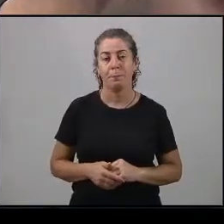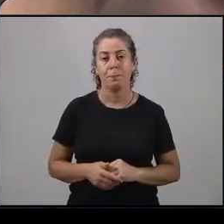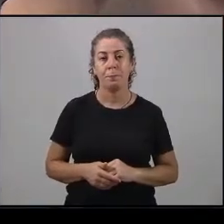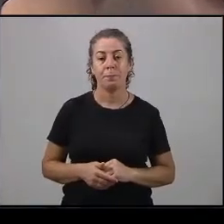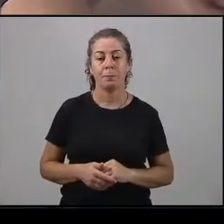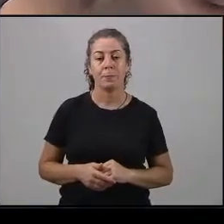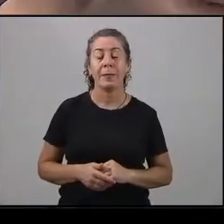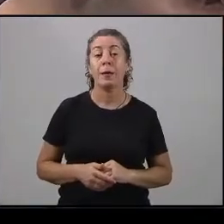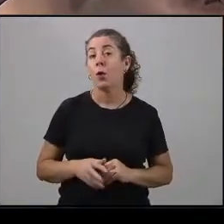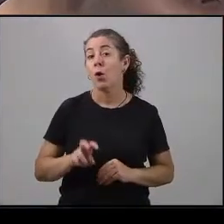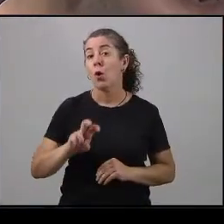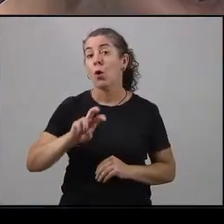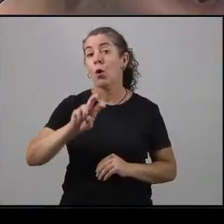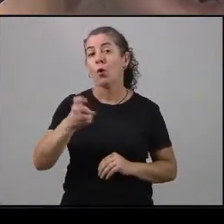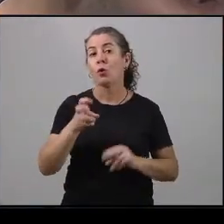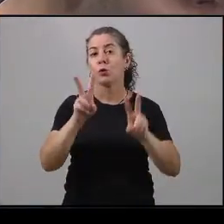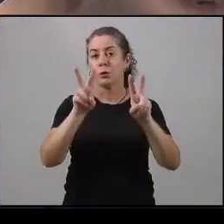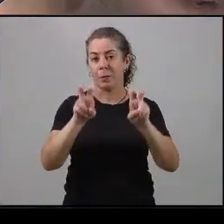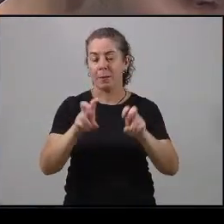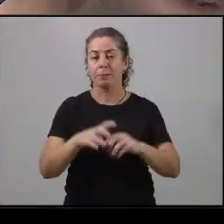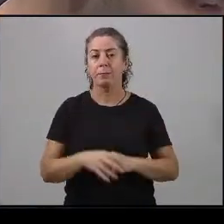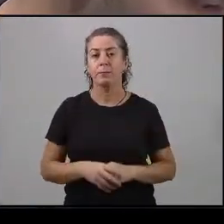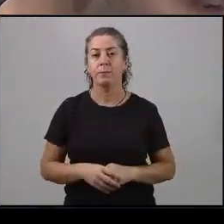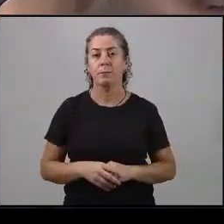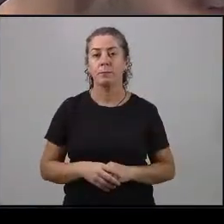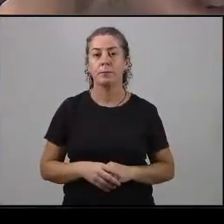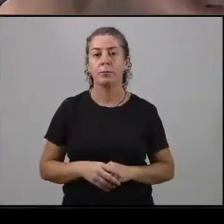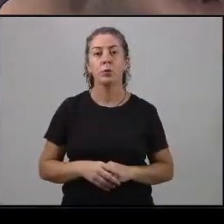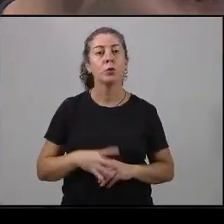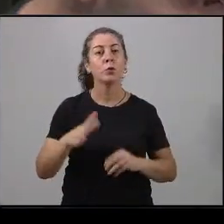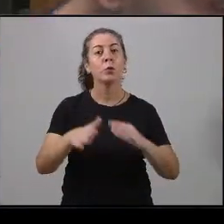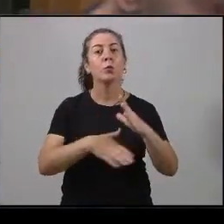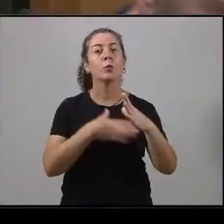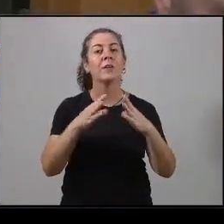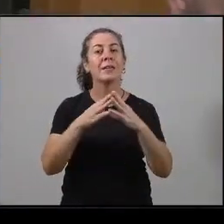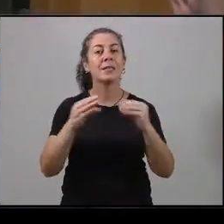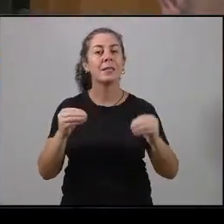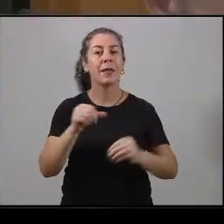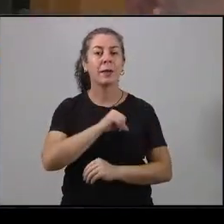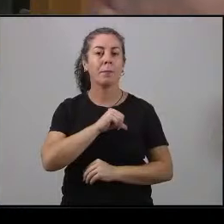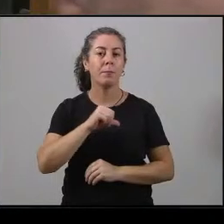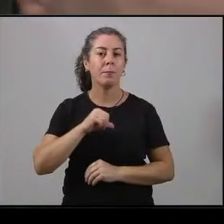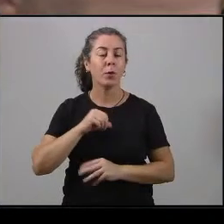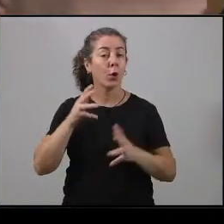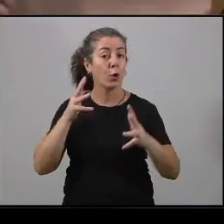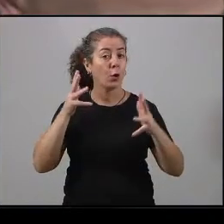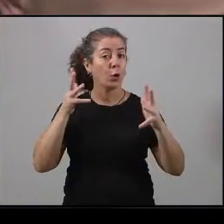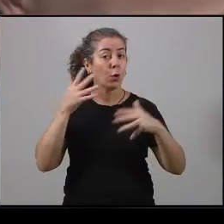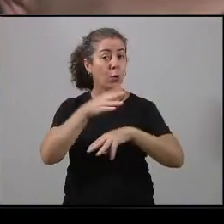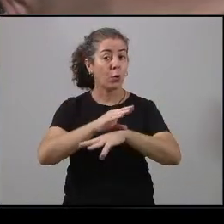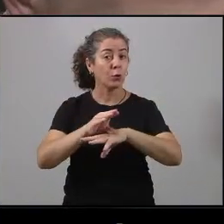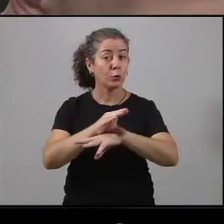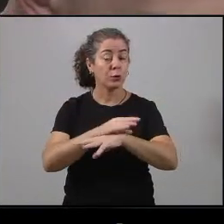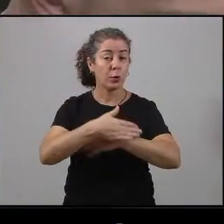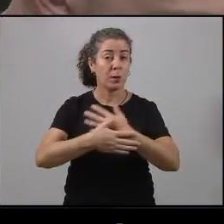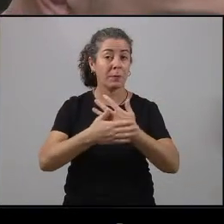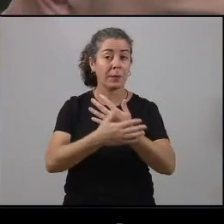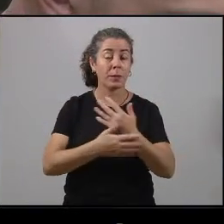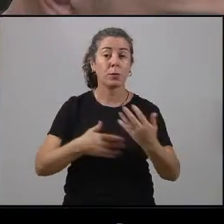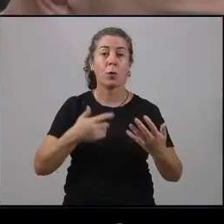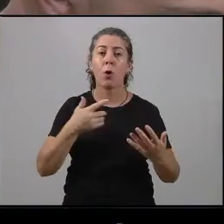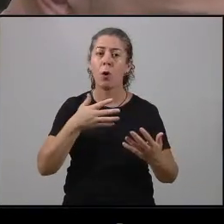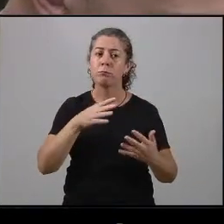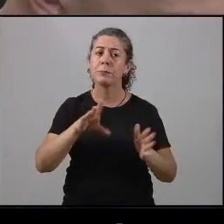Y sobre otro asunto, las universidades privadas, Sí. el Consejo de Ministros va a aprobar un nuevo decreto que va a